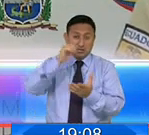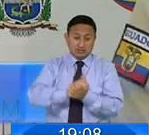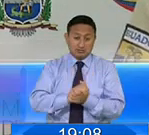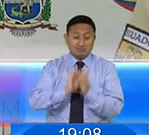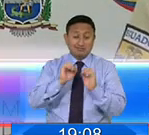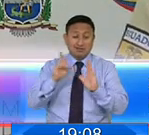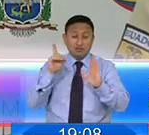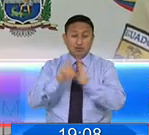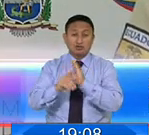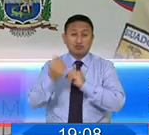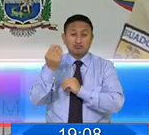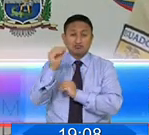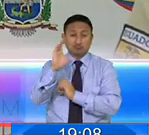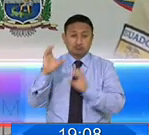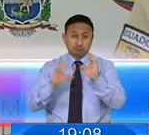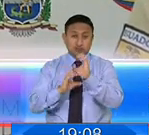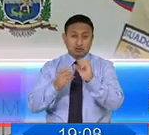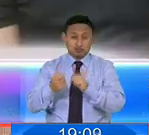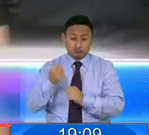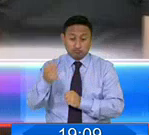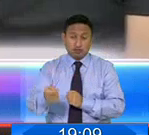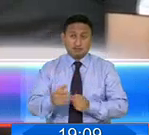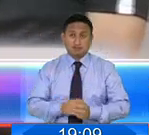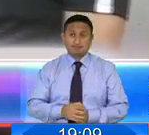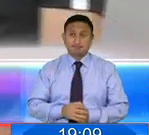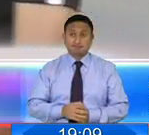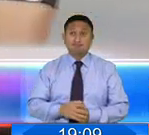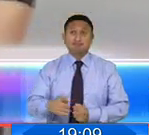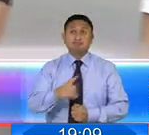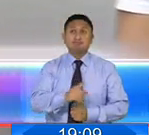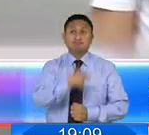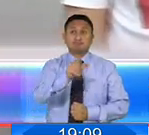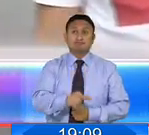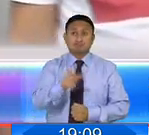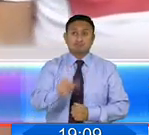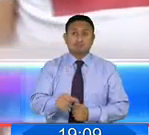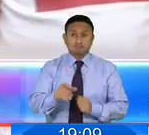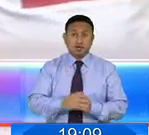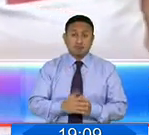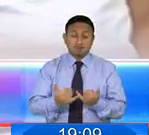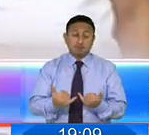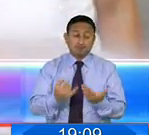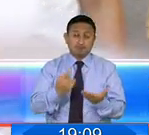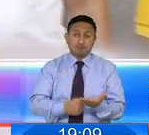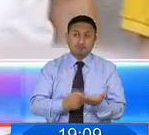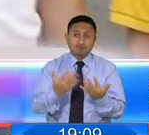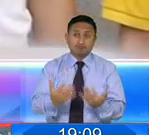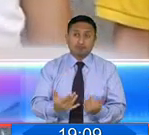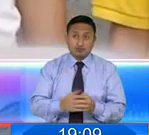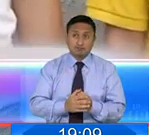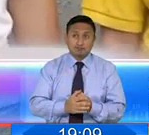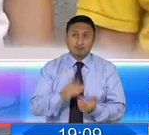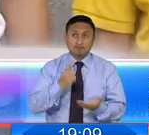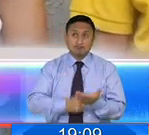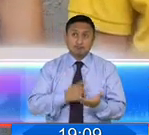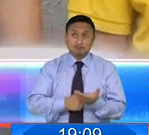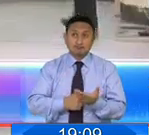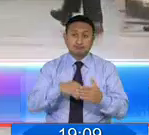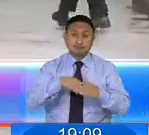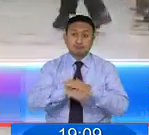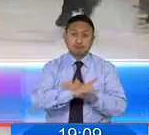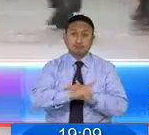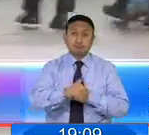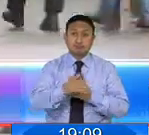y transacciones ya en efectivo. Los aprehendidos aguardaban la audiencia de formulación de cargos en la unidad